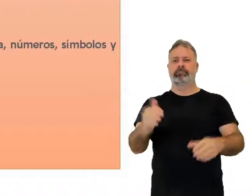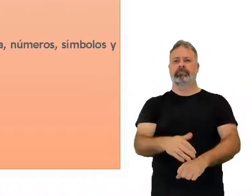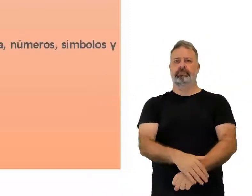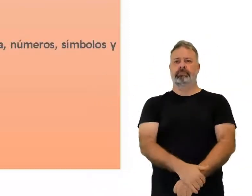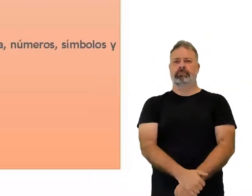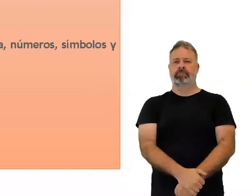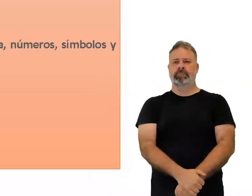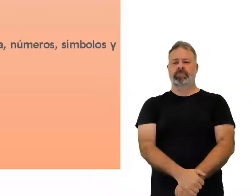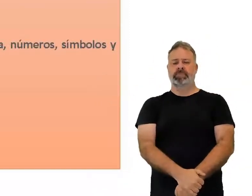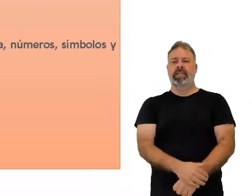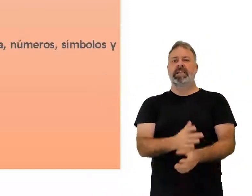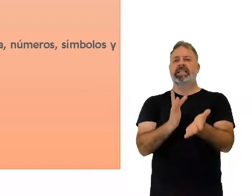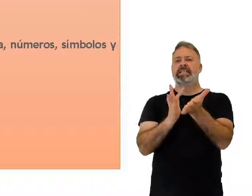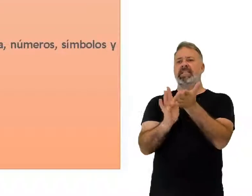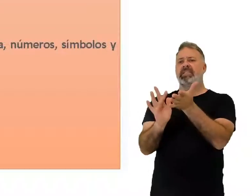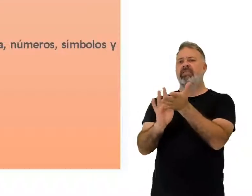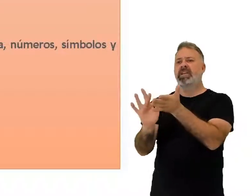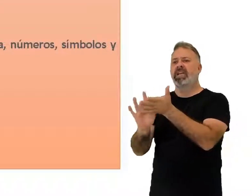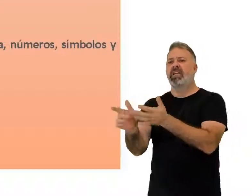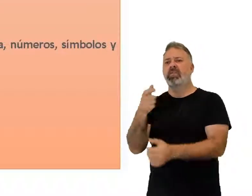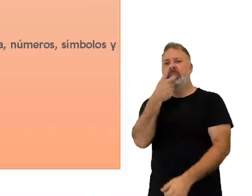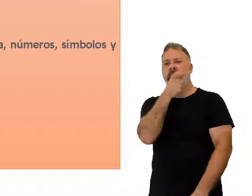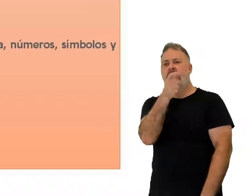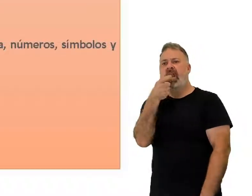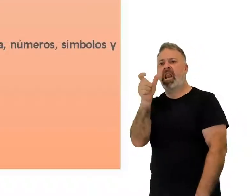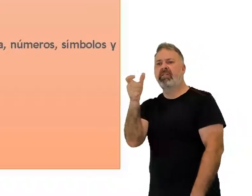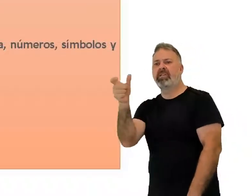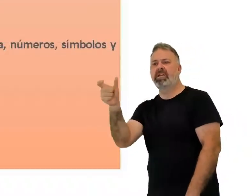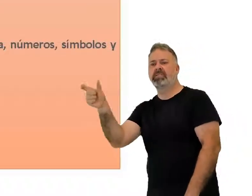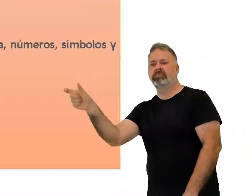de significados de palabras